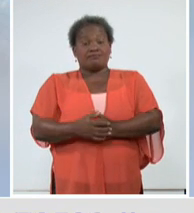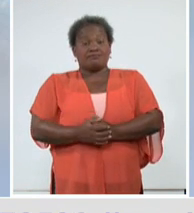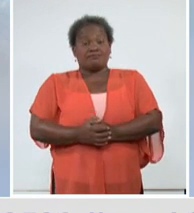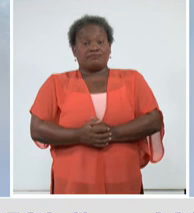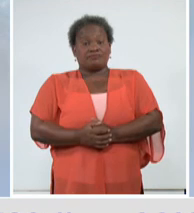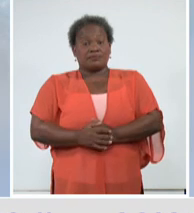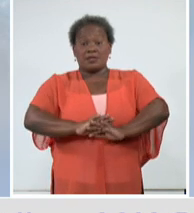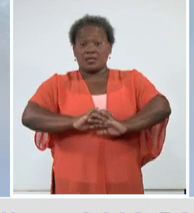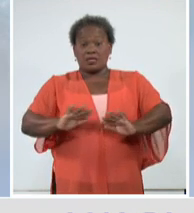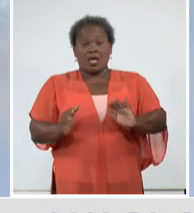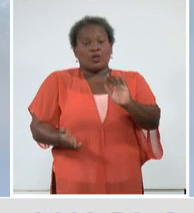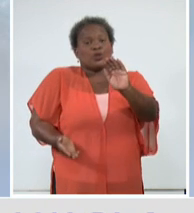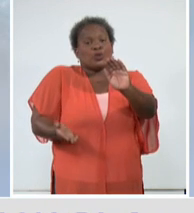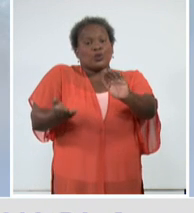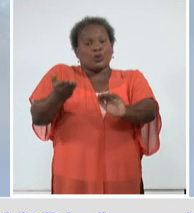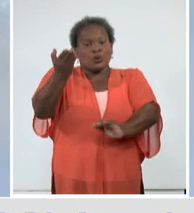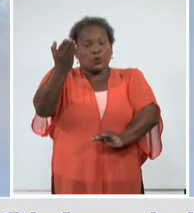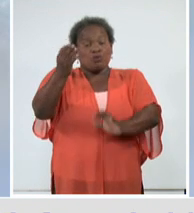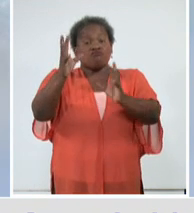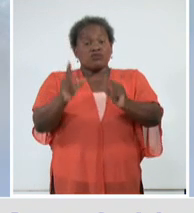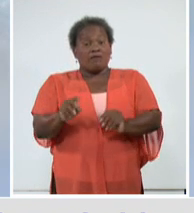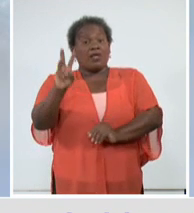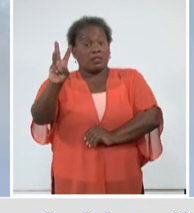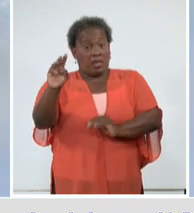se incrementa la cifra a